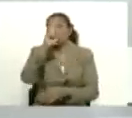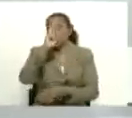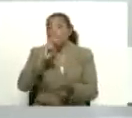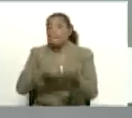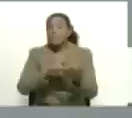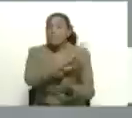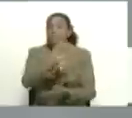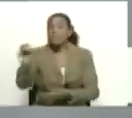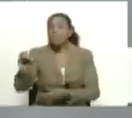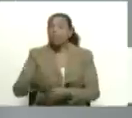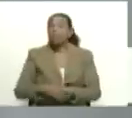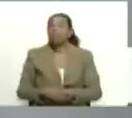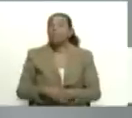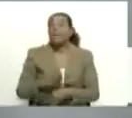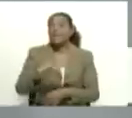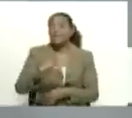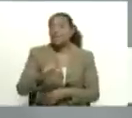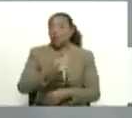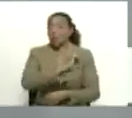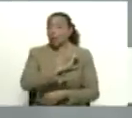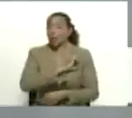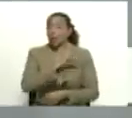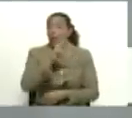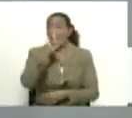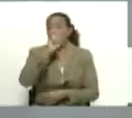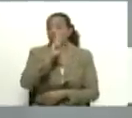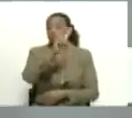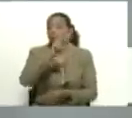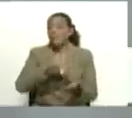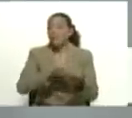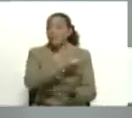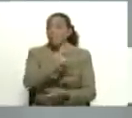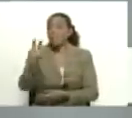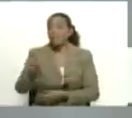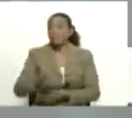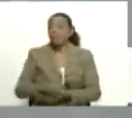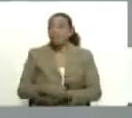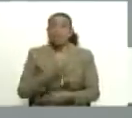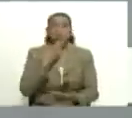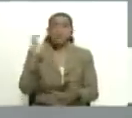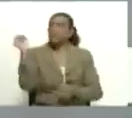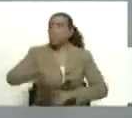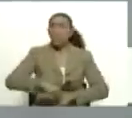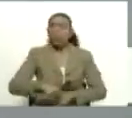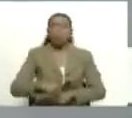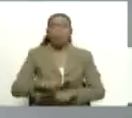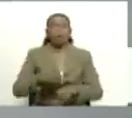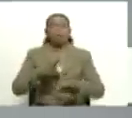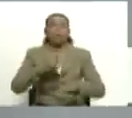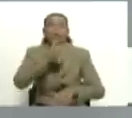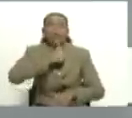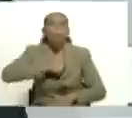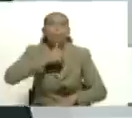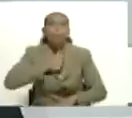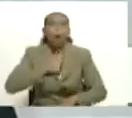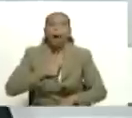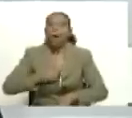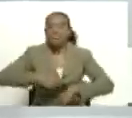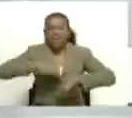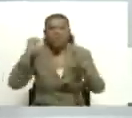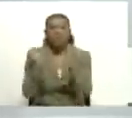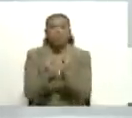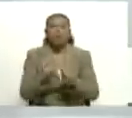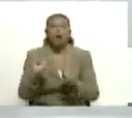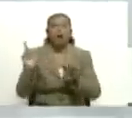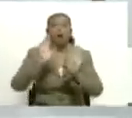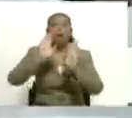2019, 5 de enero del 2020, dice, no planeo abstenerme y estoy dispuesto a seguir apoyando